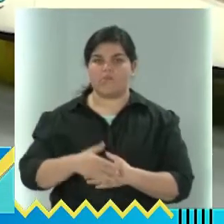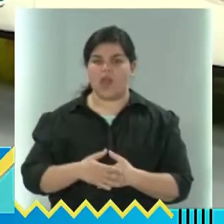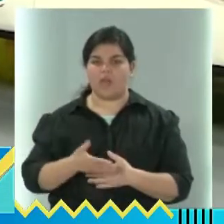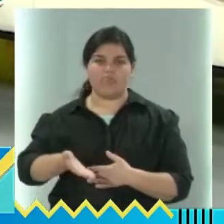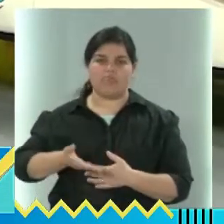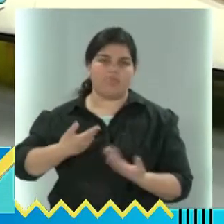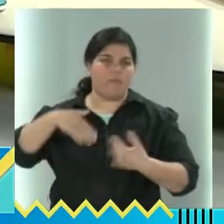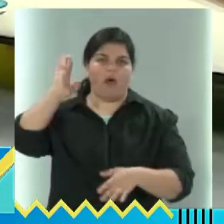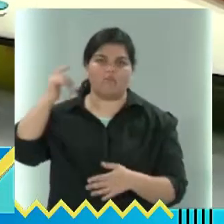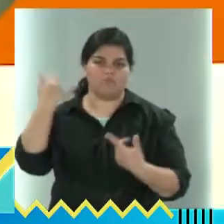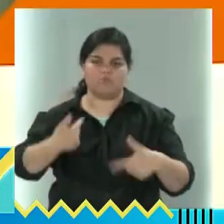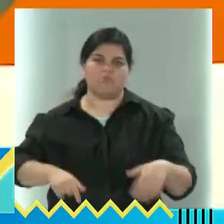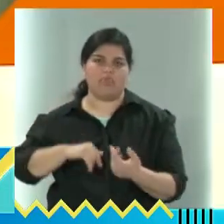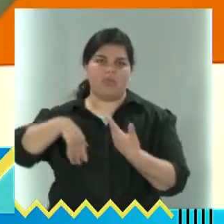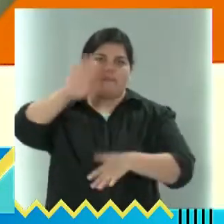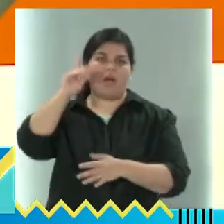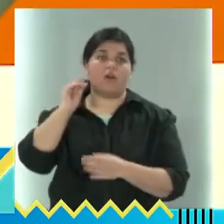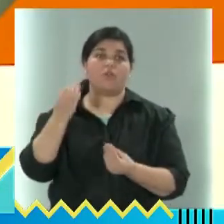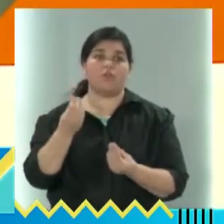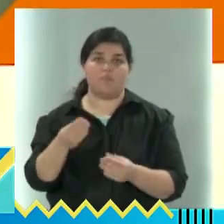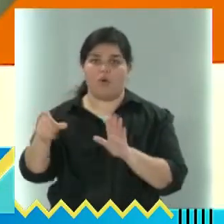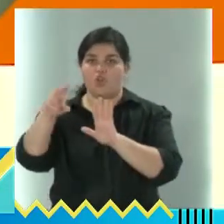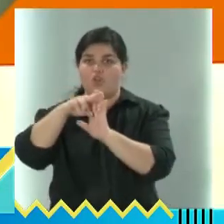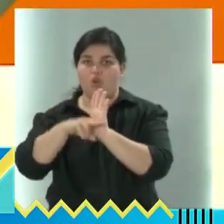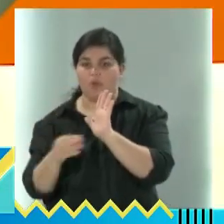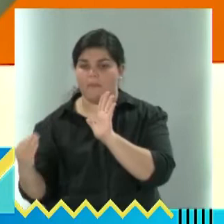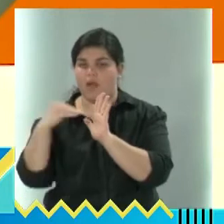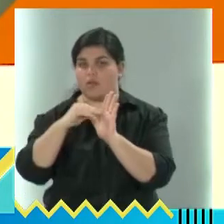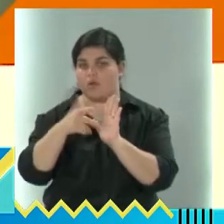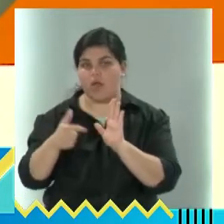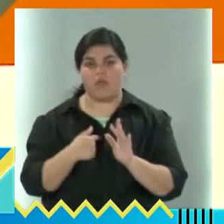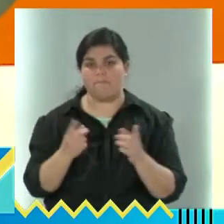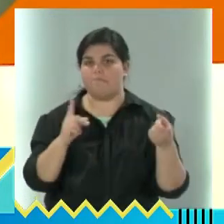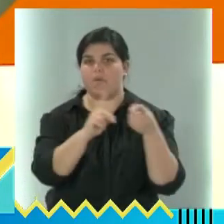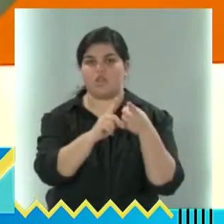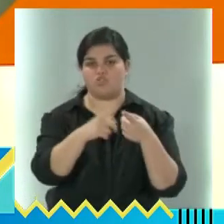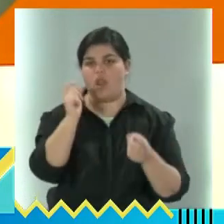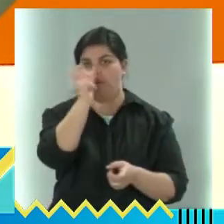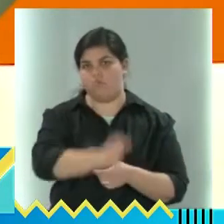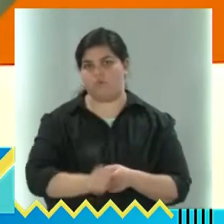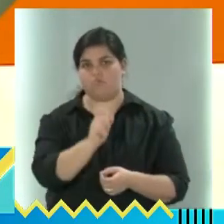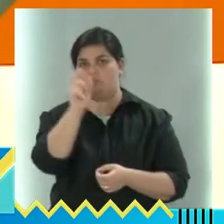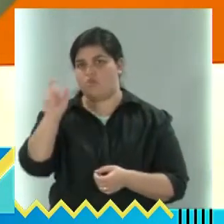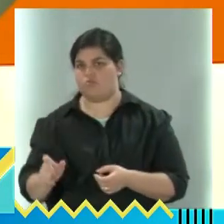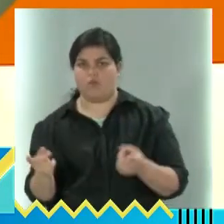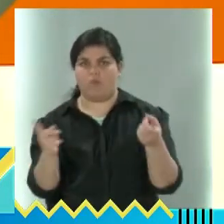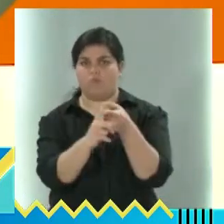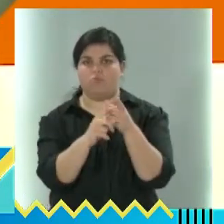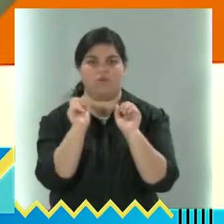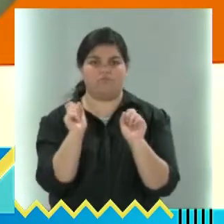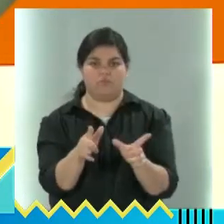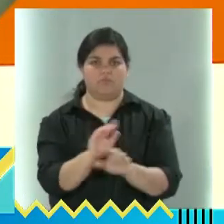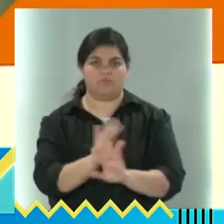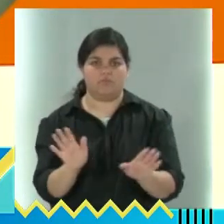público no dependen puntualmente de la norma. Los abusos son personales y para eso nosotros en la legislatura, también